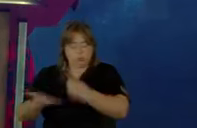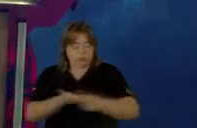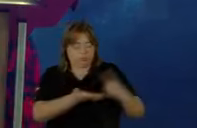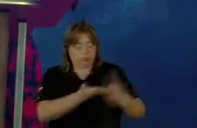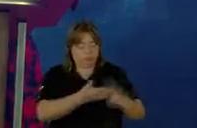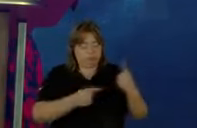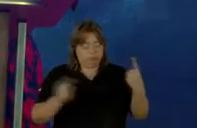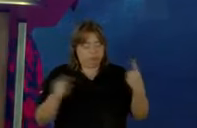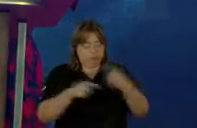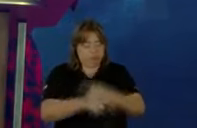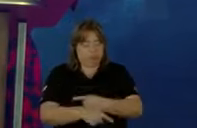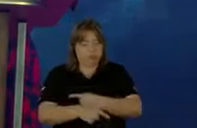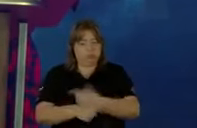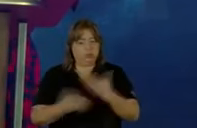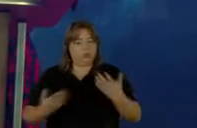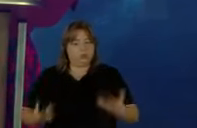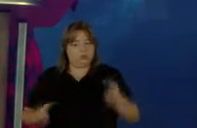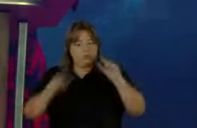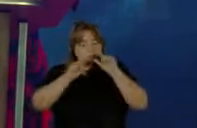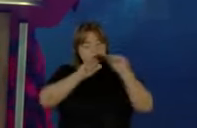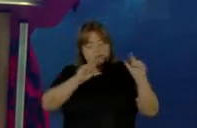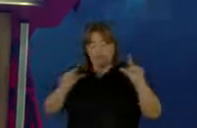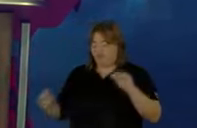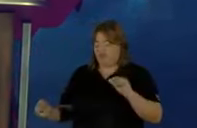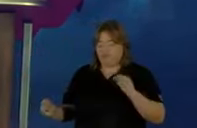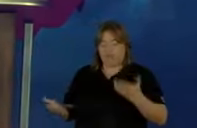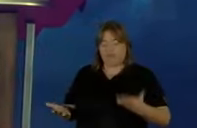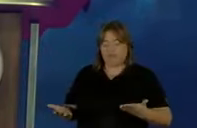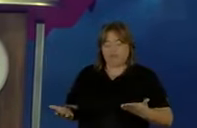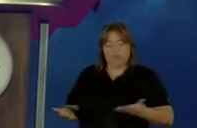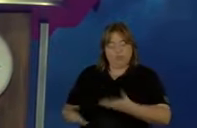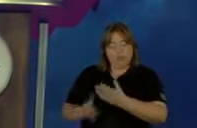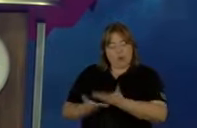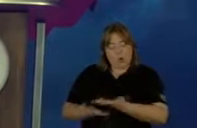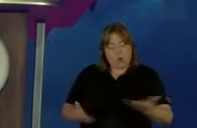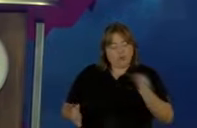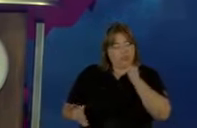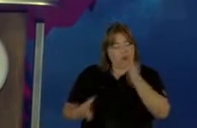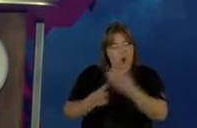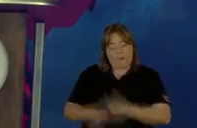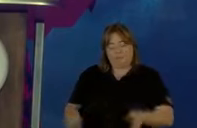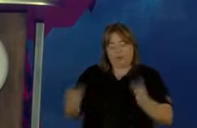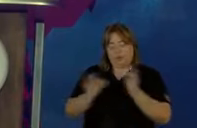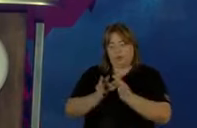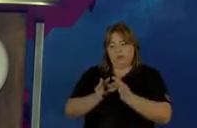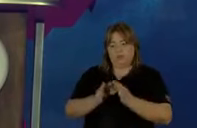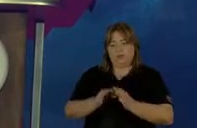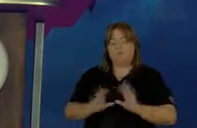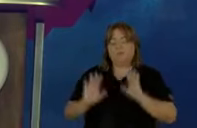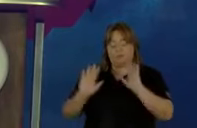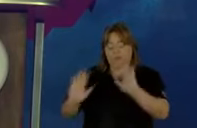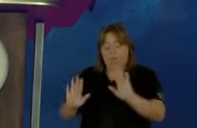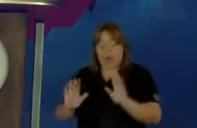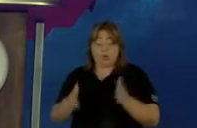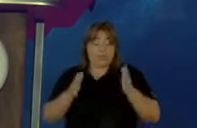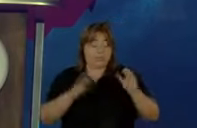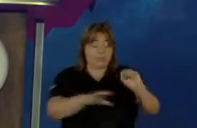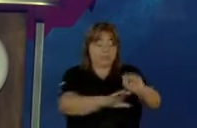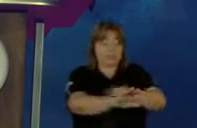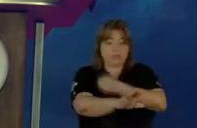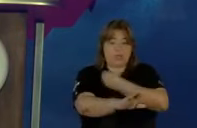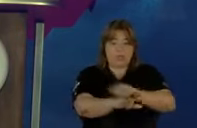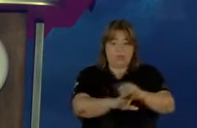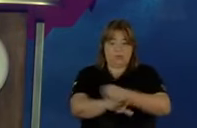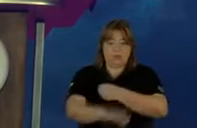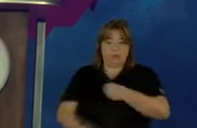de cosas que realmente no edifican. No edifican. Salmo 113, del 5